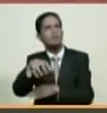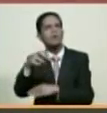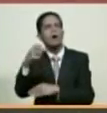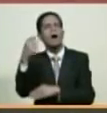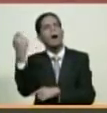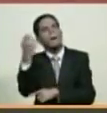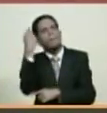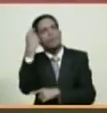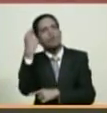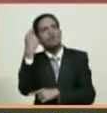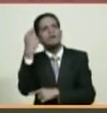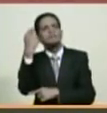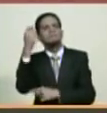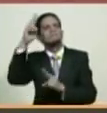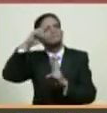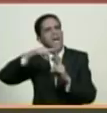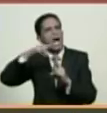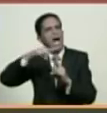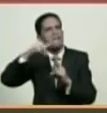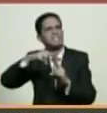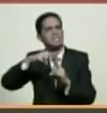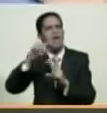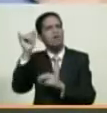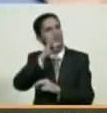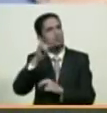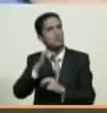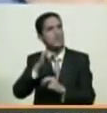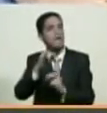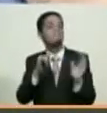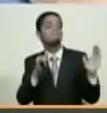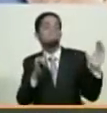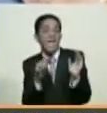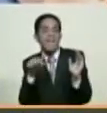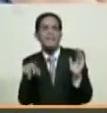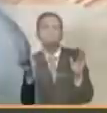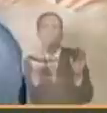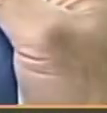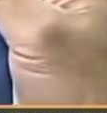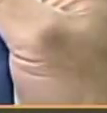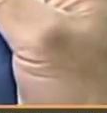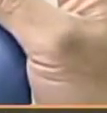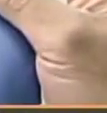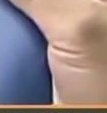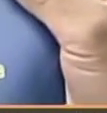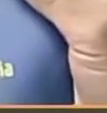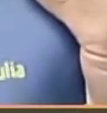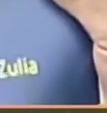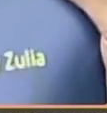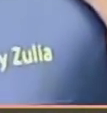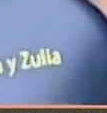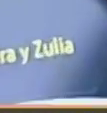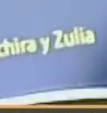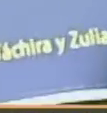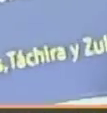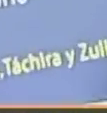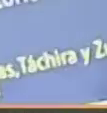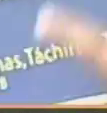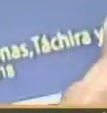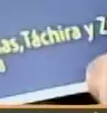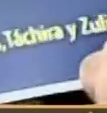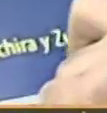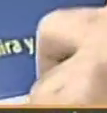Zulia, que atraviesan para recibir atención médica gratuita en el sistema Barrio Adentro y en los hospitales